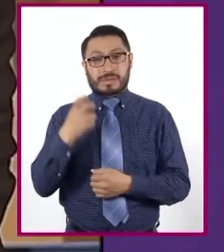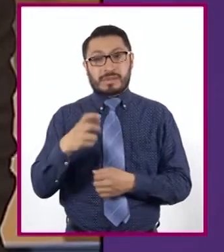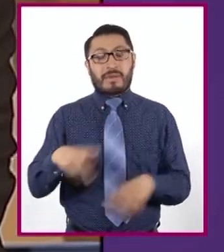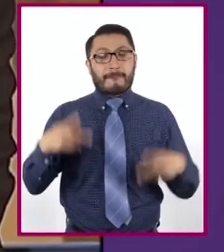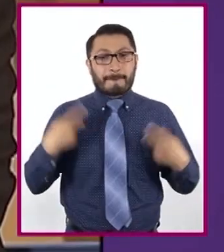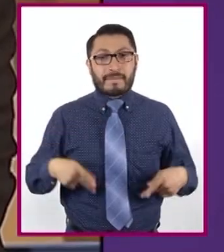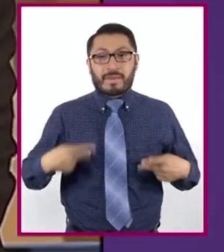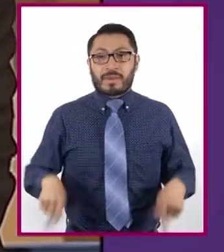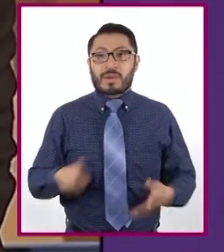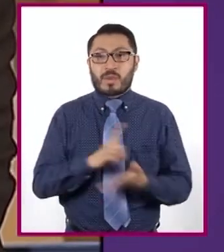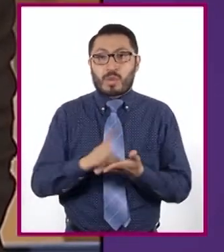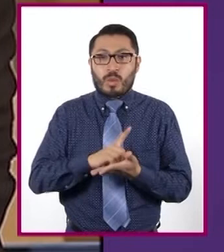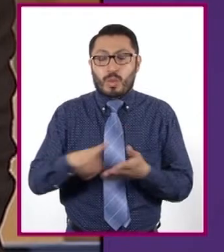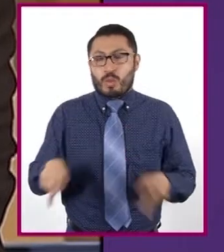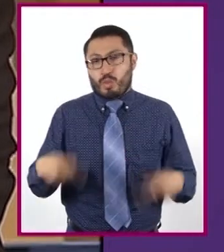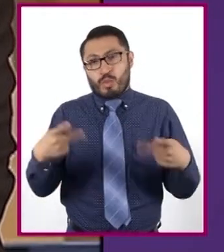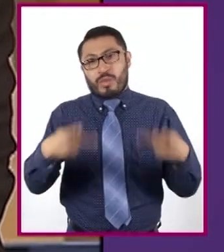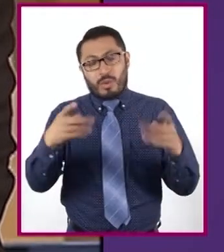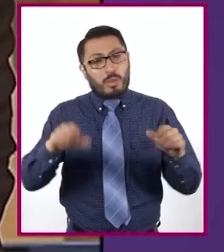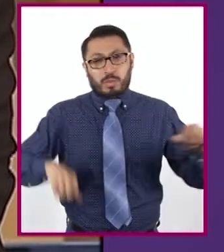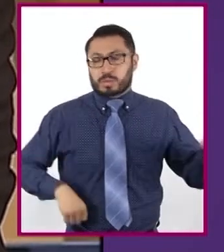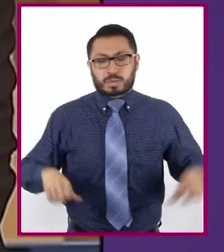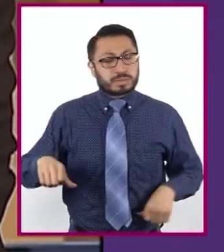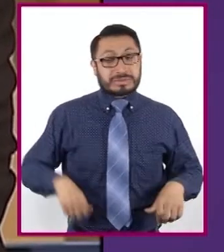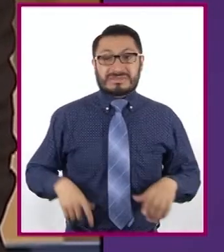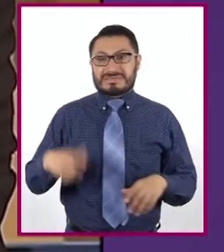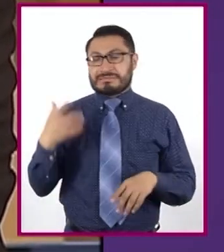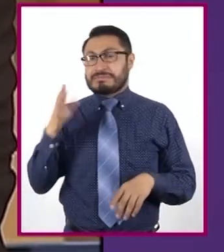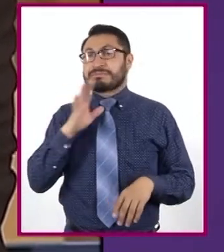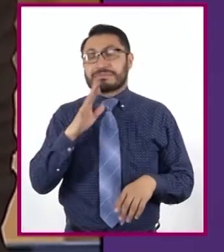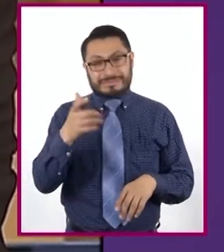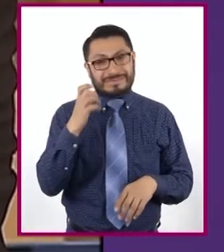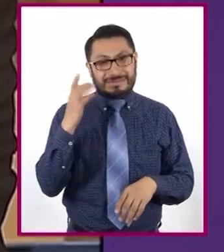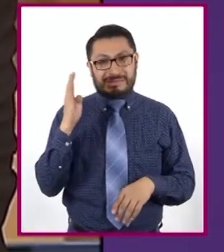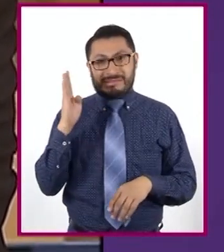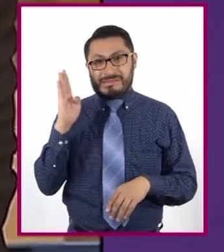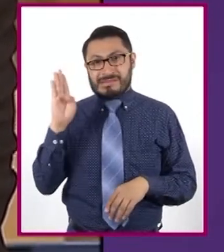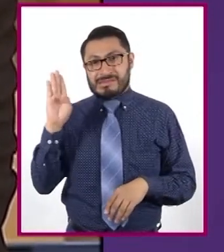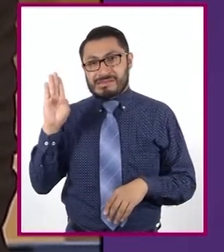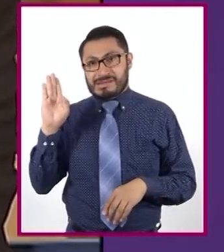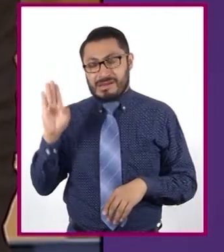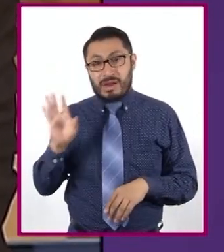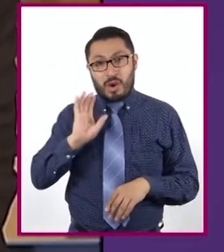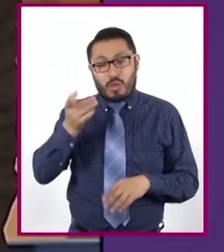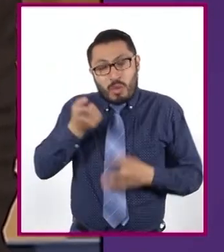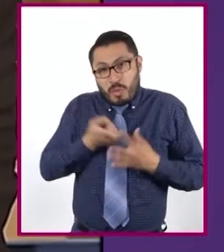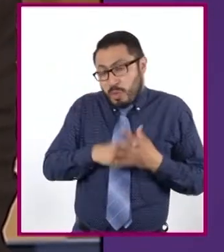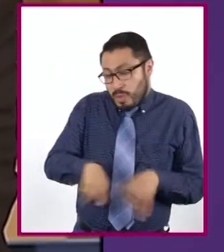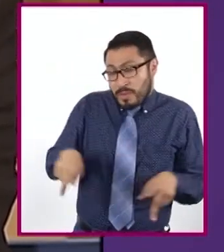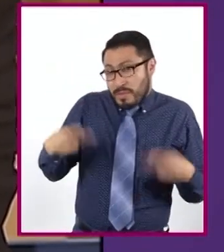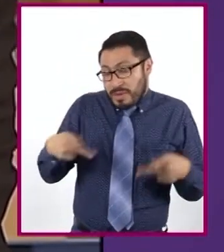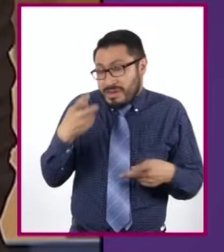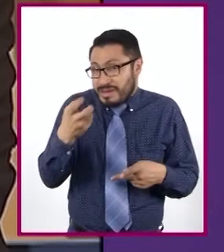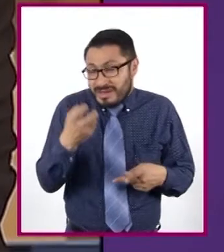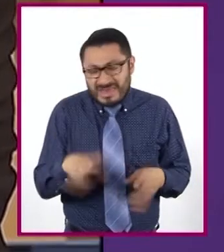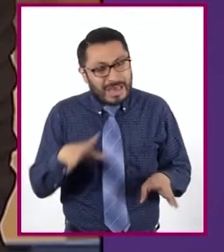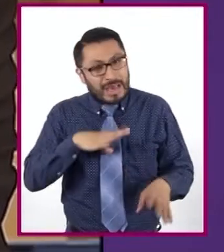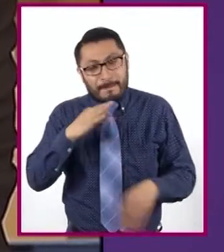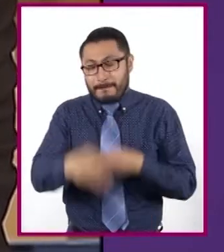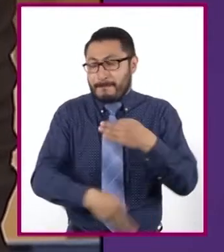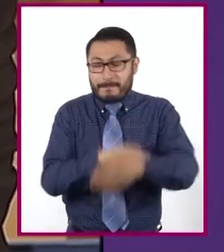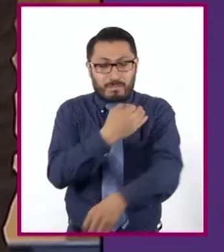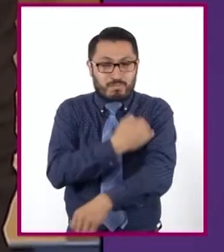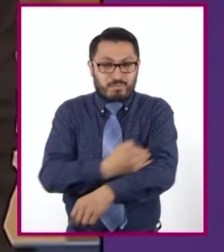vender drogas o a las actividades del narcotráfico es que en el momento que se meten a ese negocio trastocan a toda la familia. Es